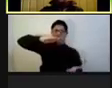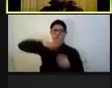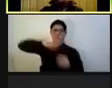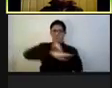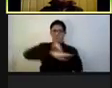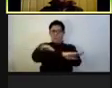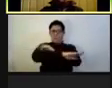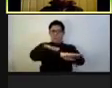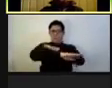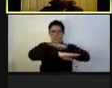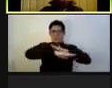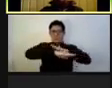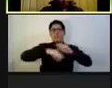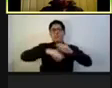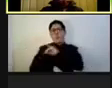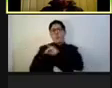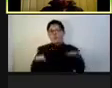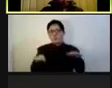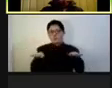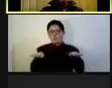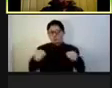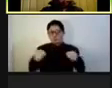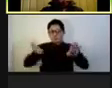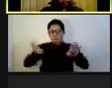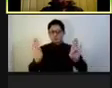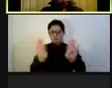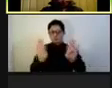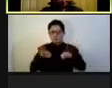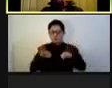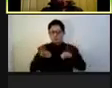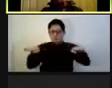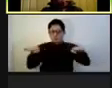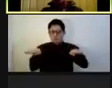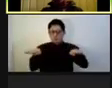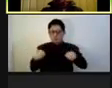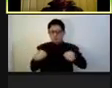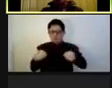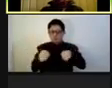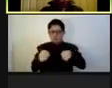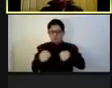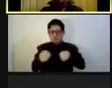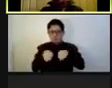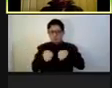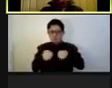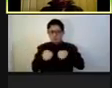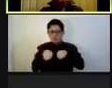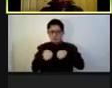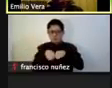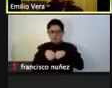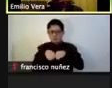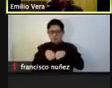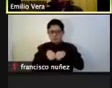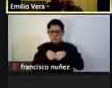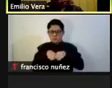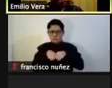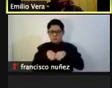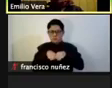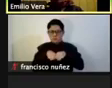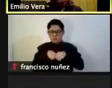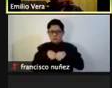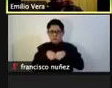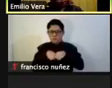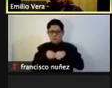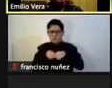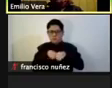que emergen desde ese punto hacia afuera. Y son las que definen mayormente, aquí hay un esquema de placas con